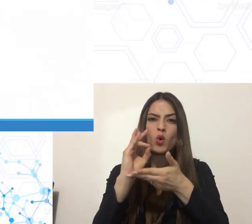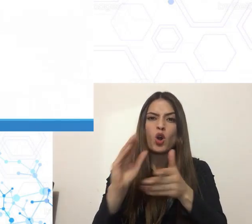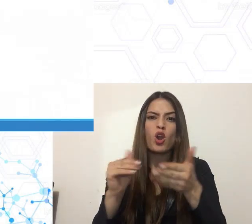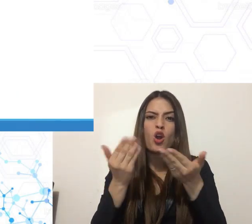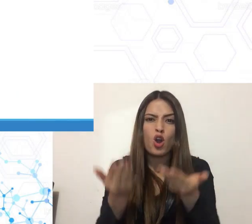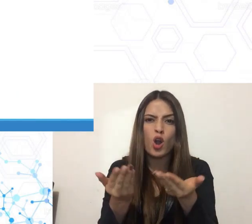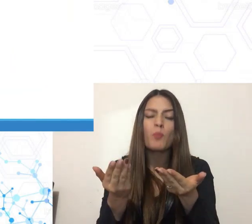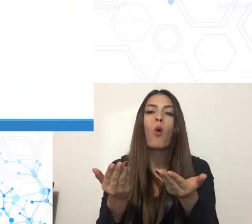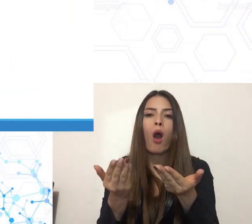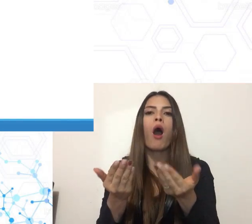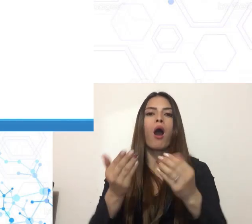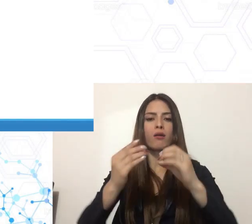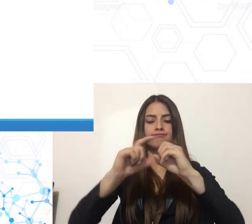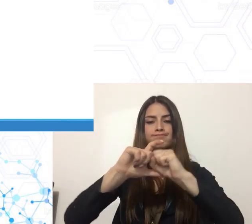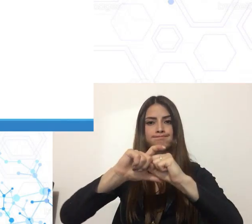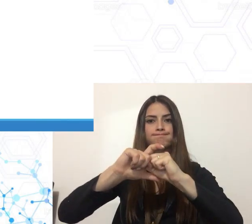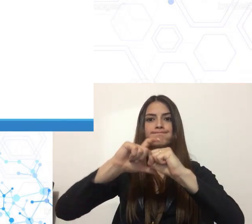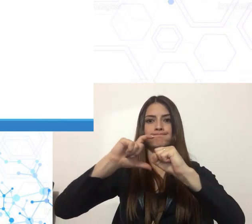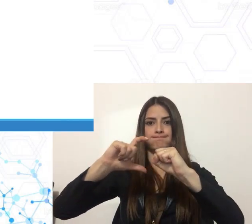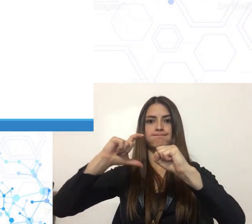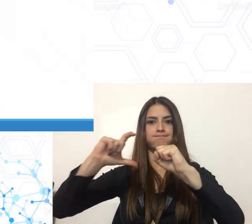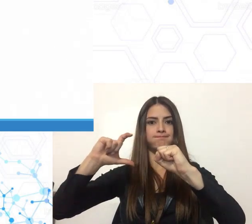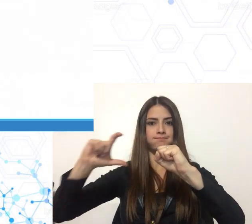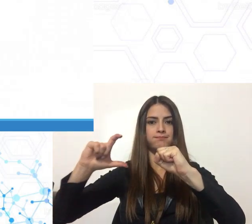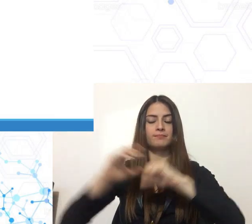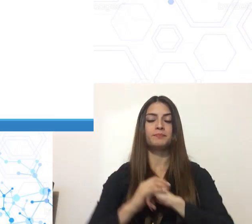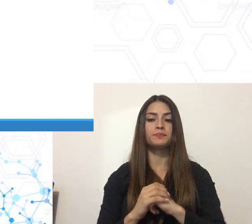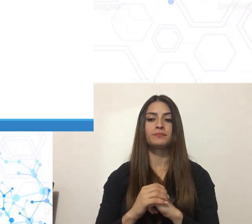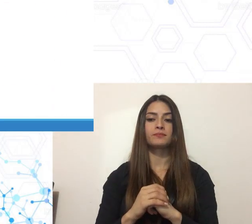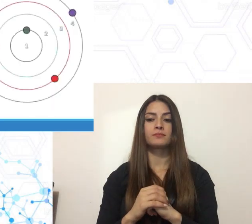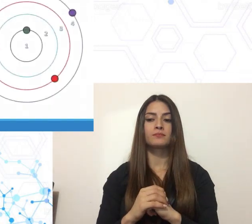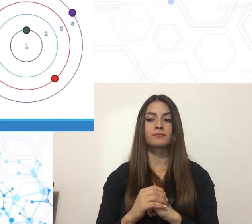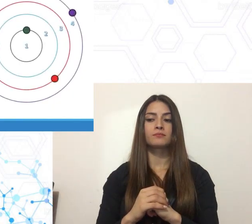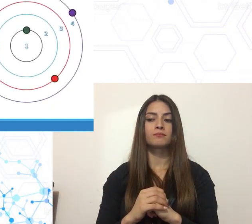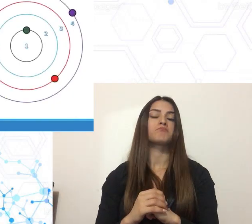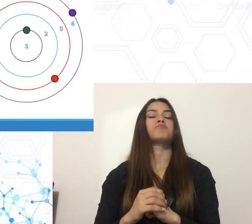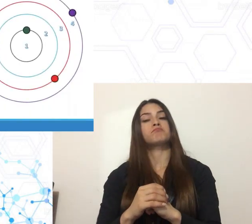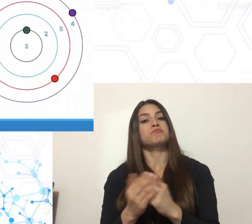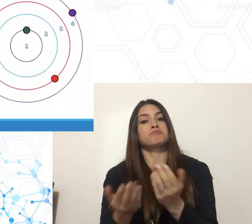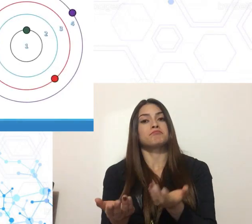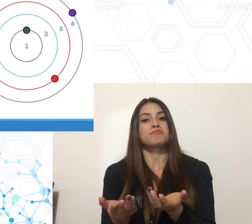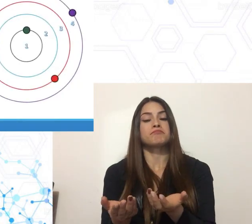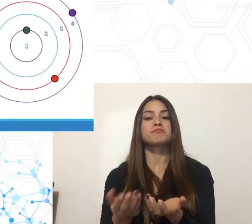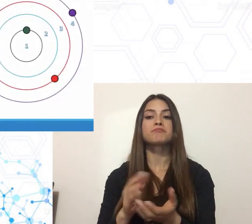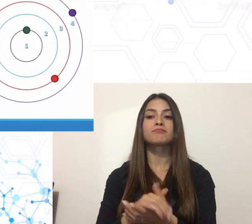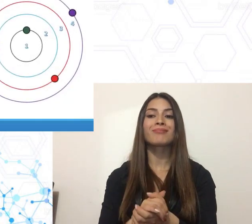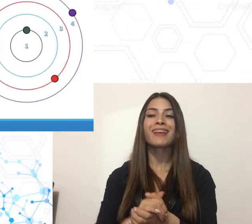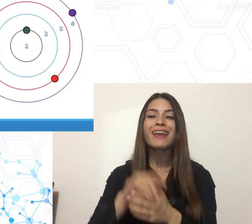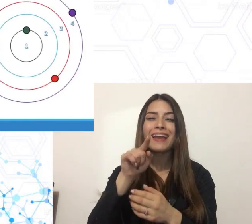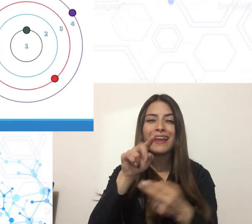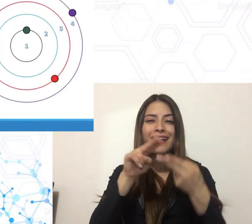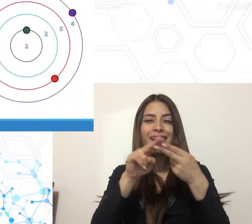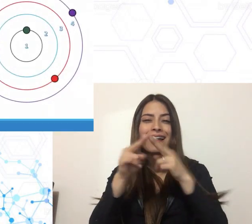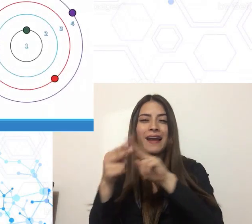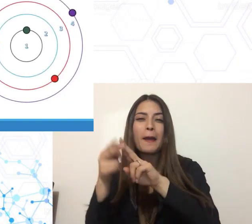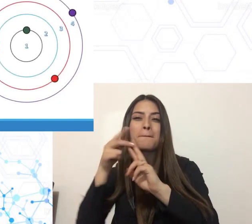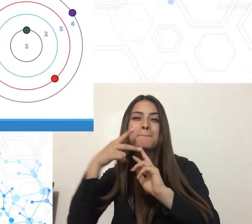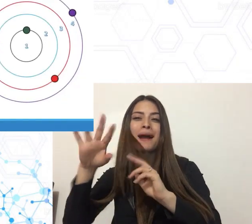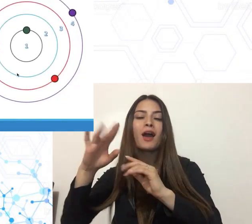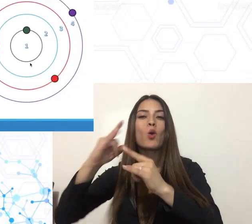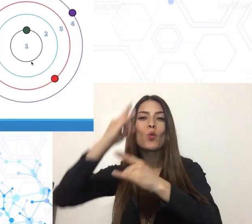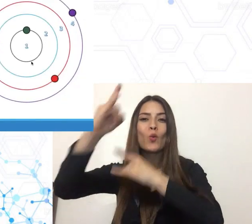sistema planetario. Entonces, obviamente, eso hacía poder estudiar que